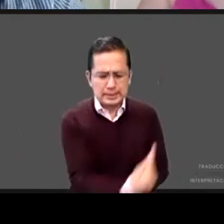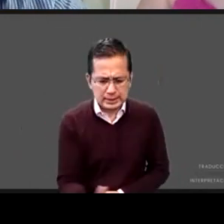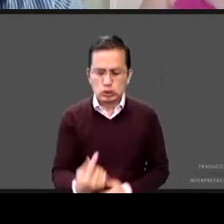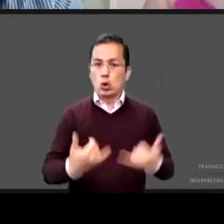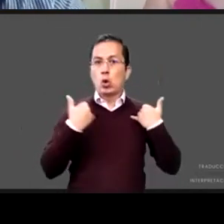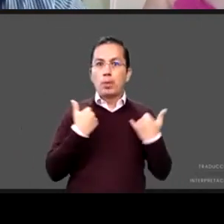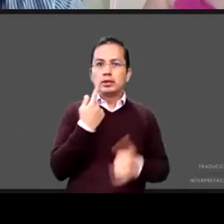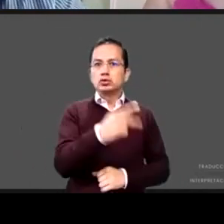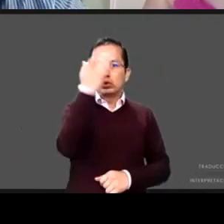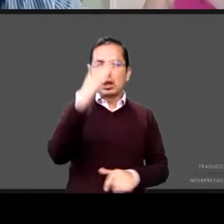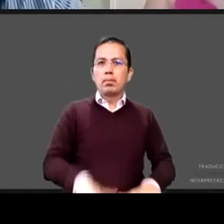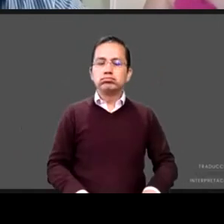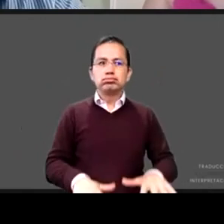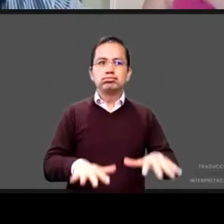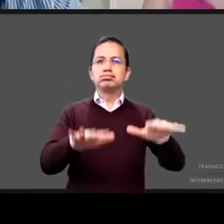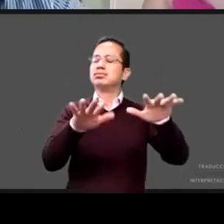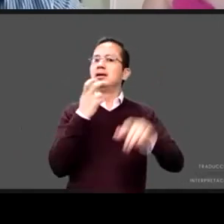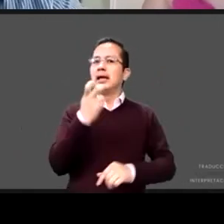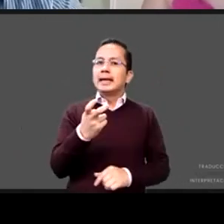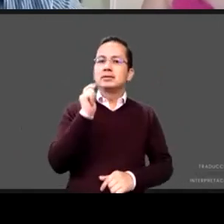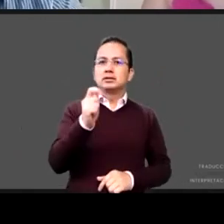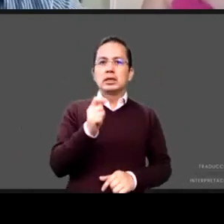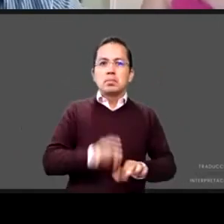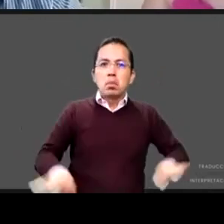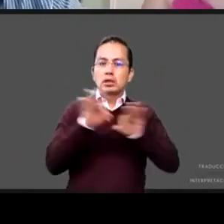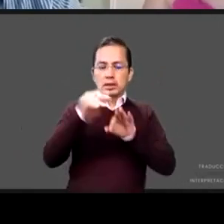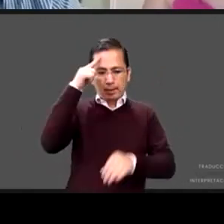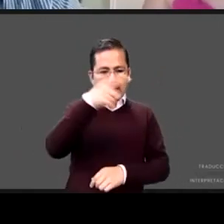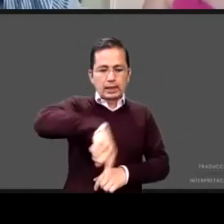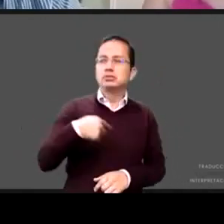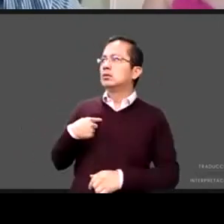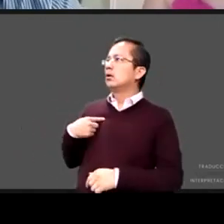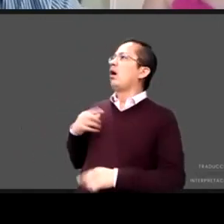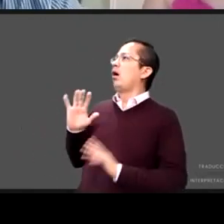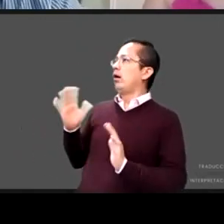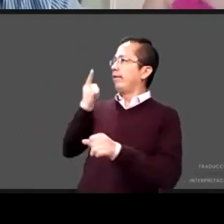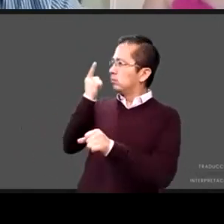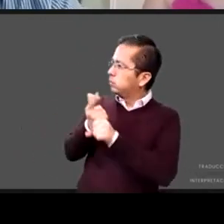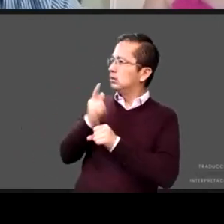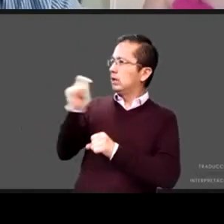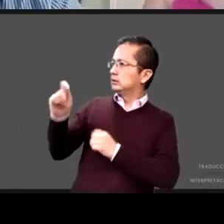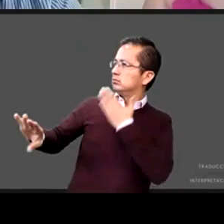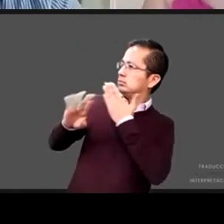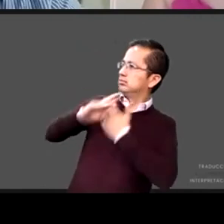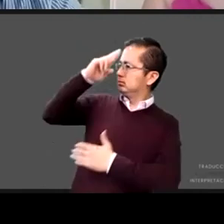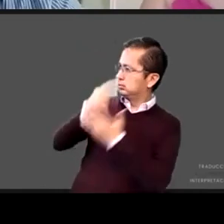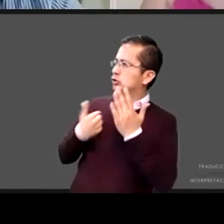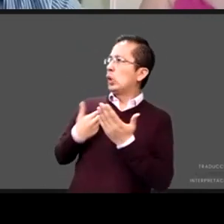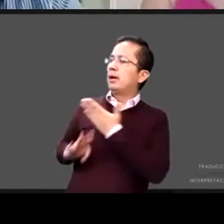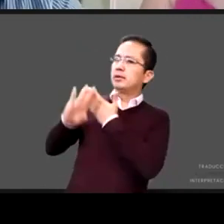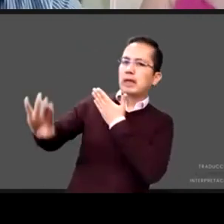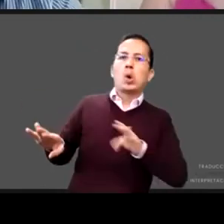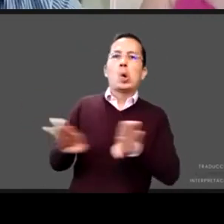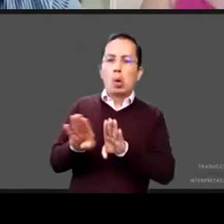y ellos aprendan cómo prevenir violencia, cómo identificarla, cómo rechazarla y cómo responder a la violencia. Y